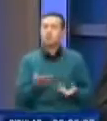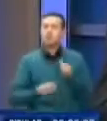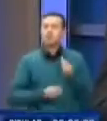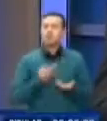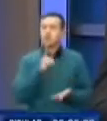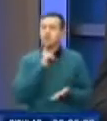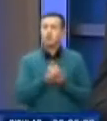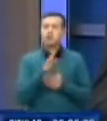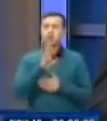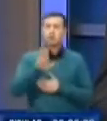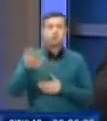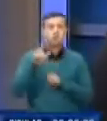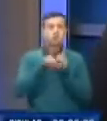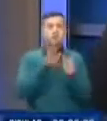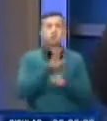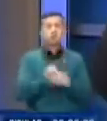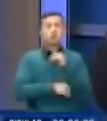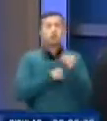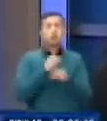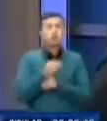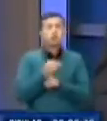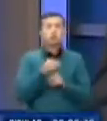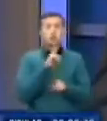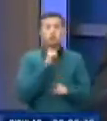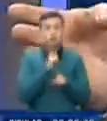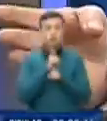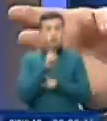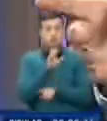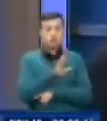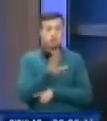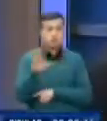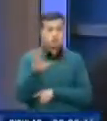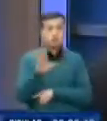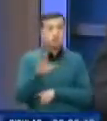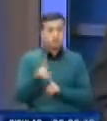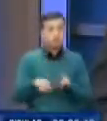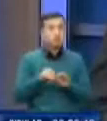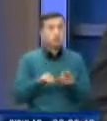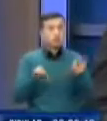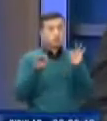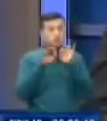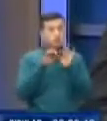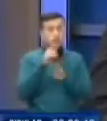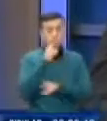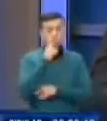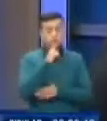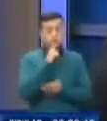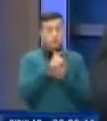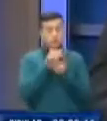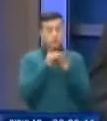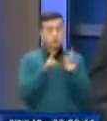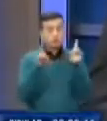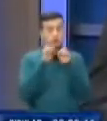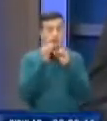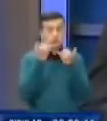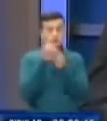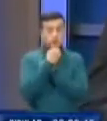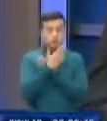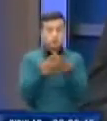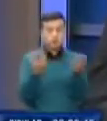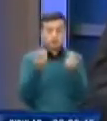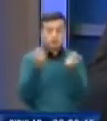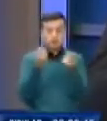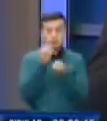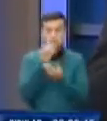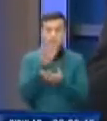reaccionar la población con simuladores que justamente ese es otro interesante dato que pueda compartirse a ustedes